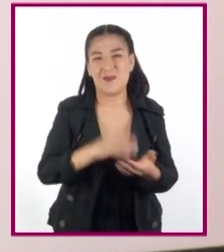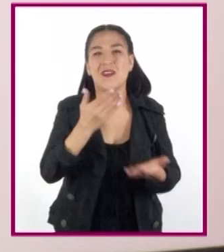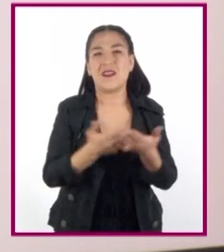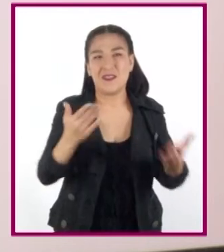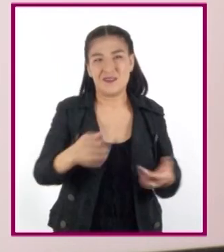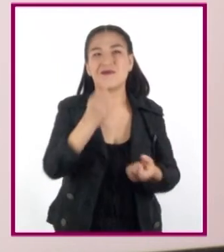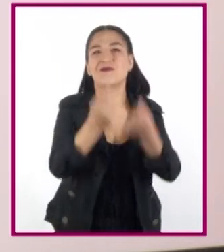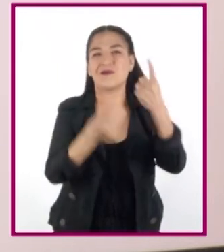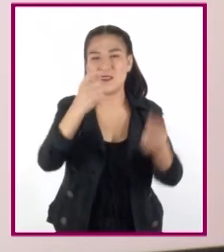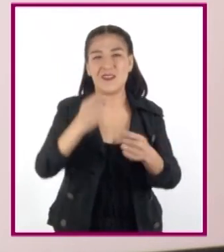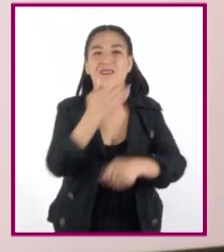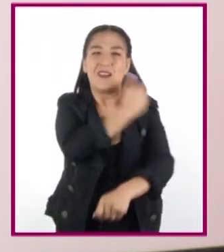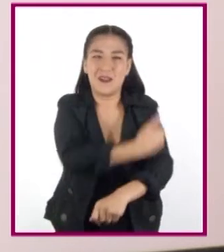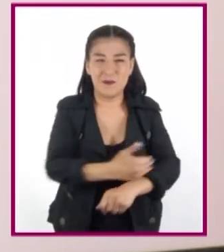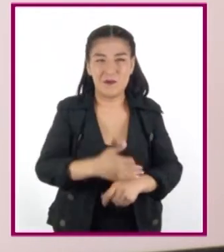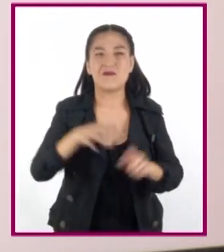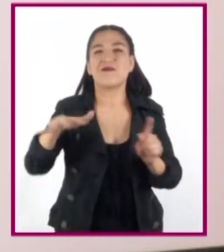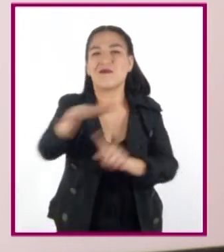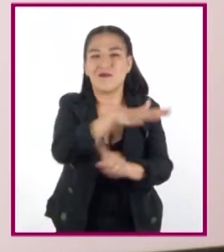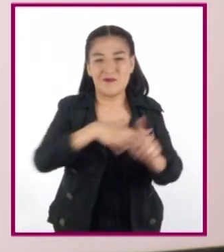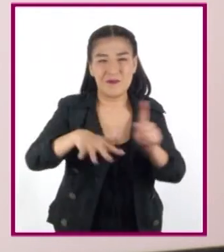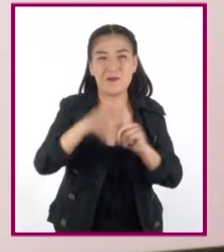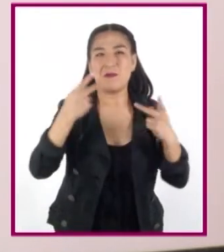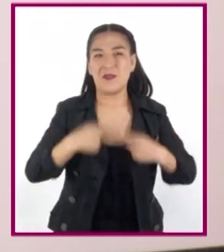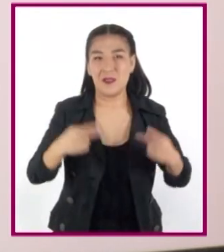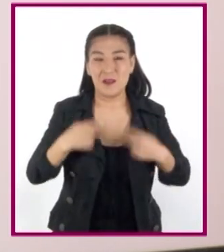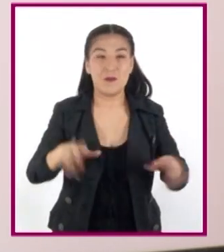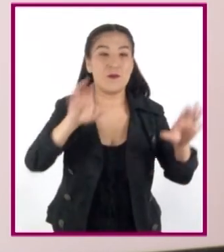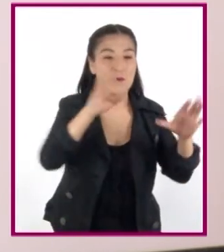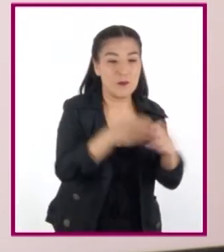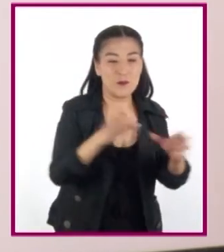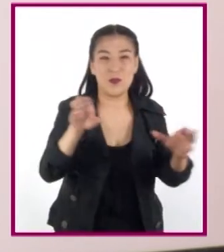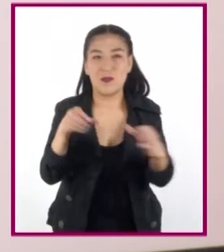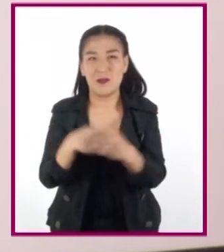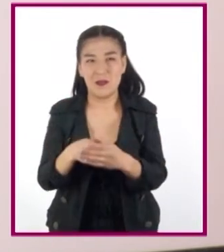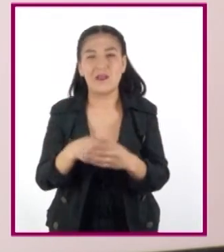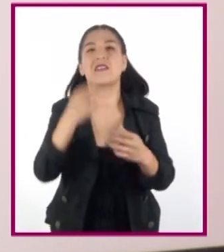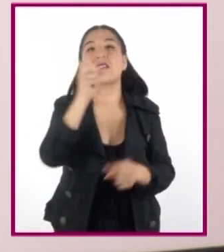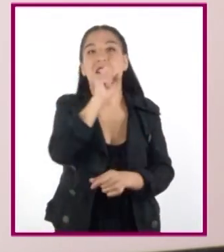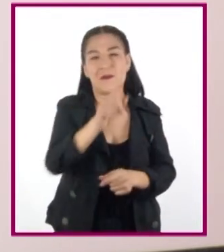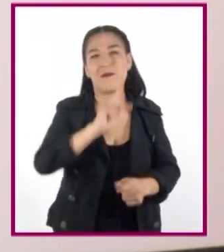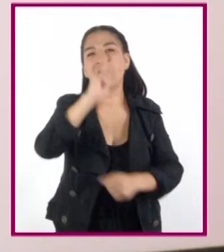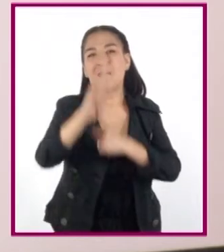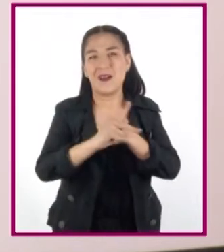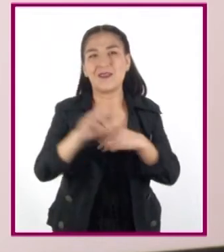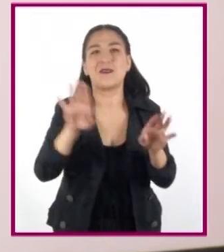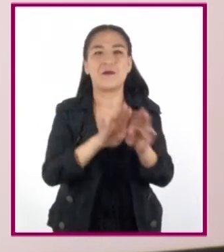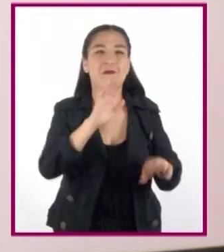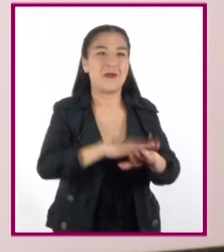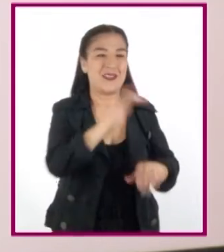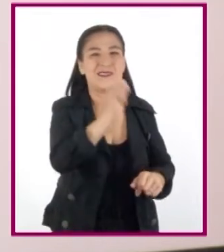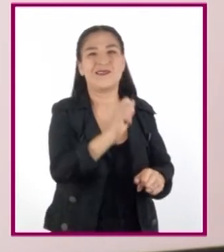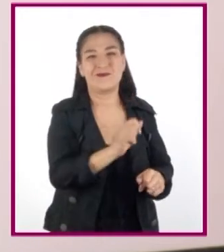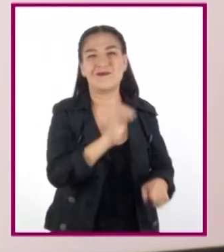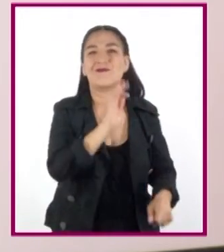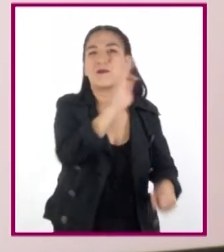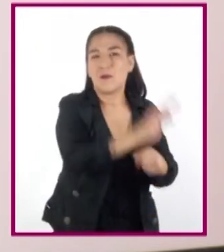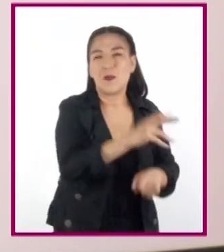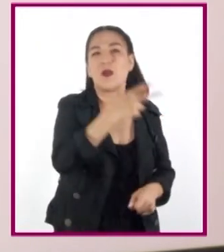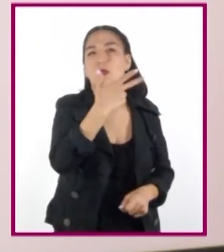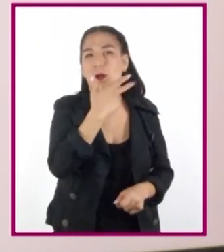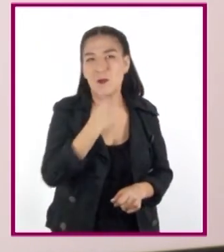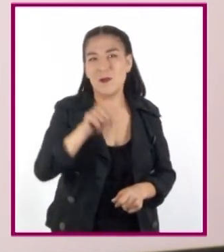muchas familias, sociedades, comunidades e incluso países, aunque actualmente se ha